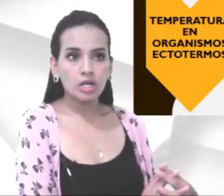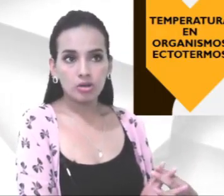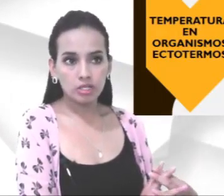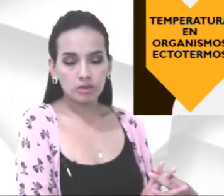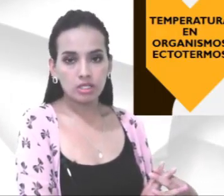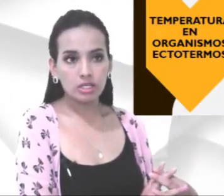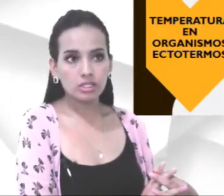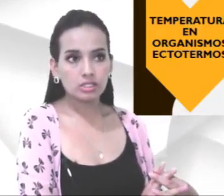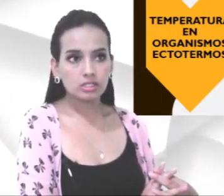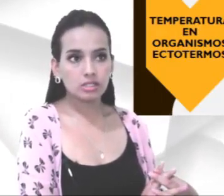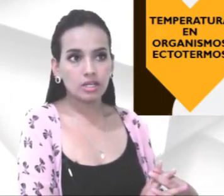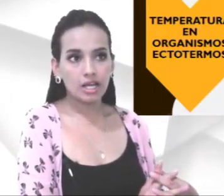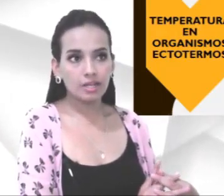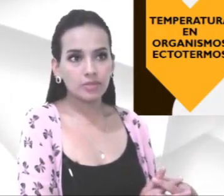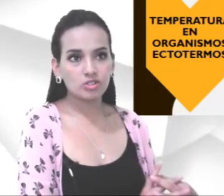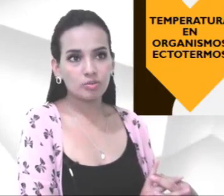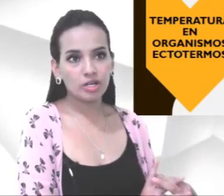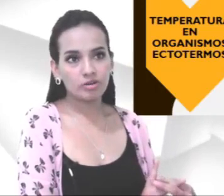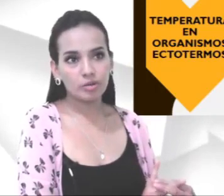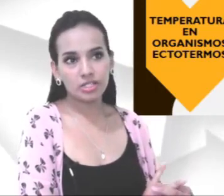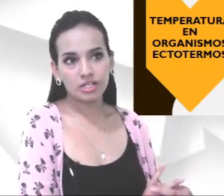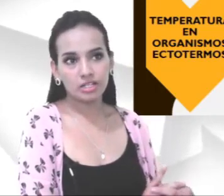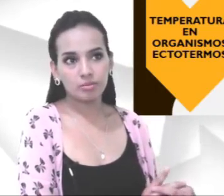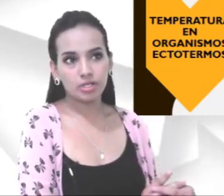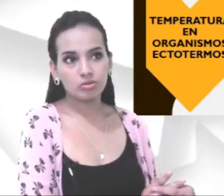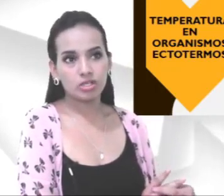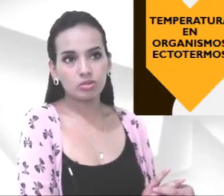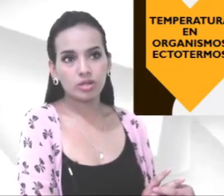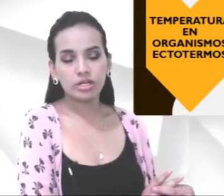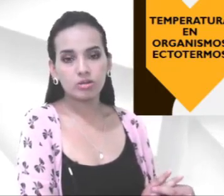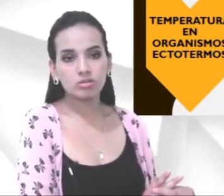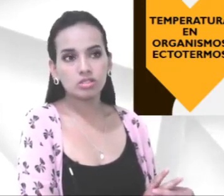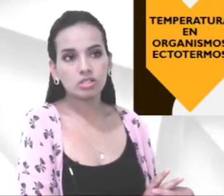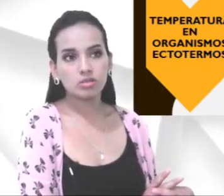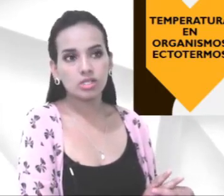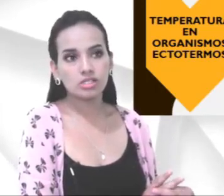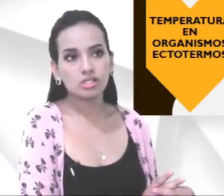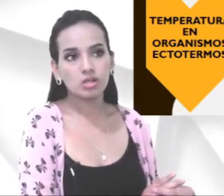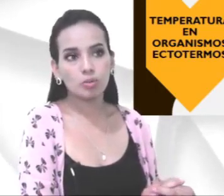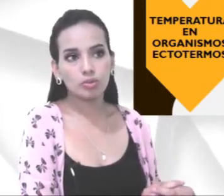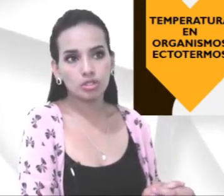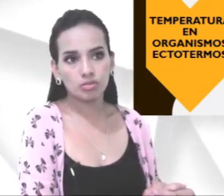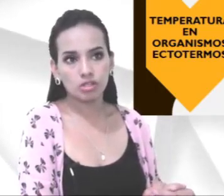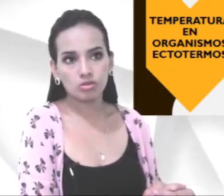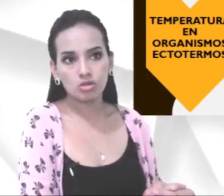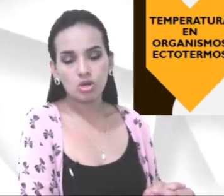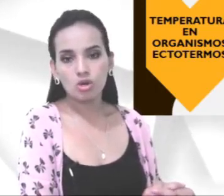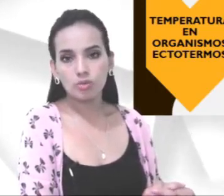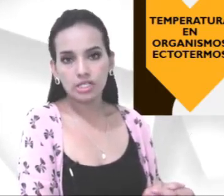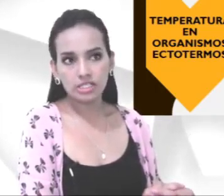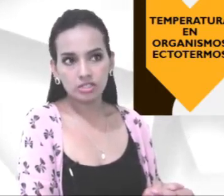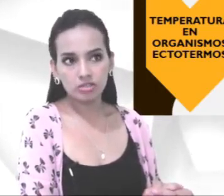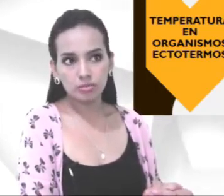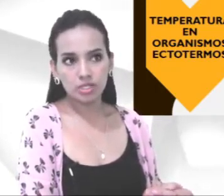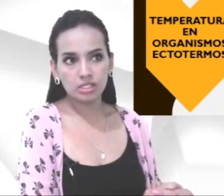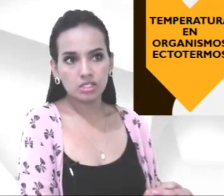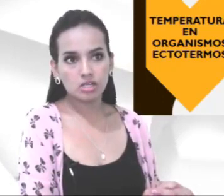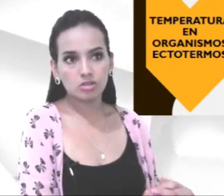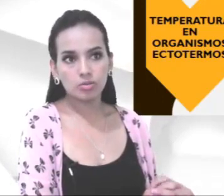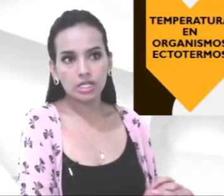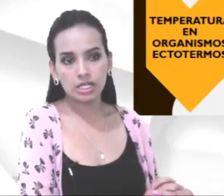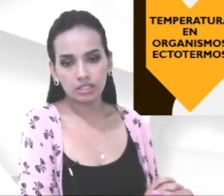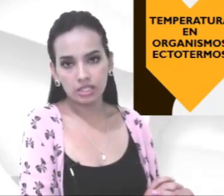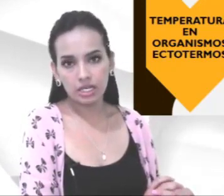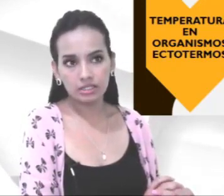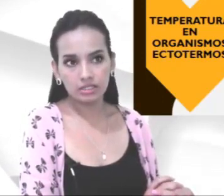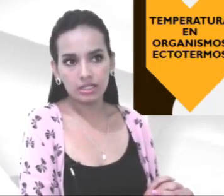en los reptiles las adaptaciones para lograr mantener la temperatura adecuada consiste en una serie de comportamientos como la selección de ambientes que